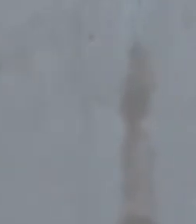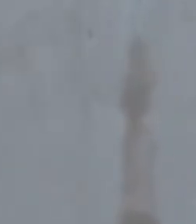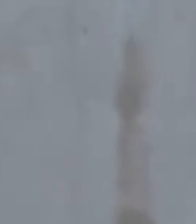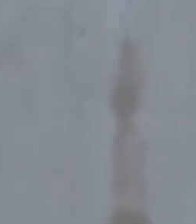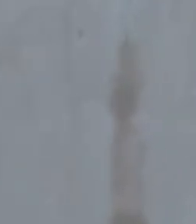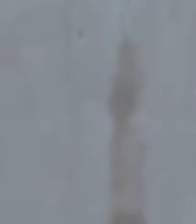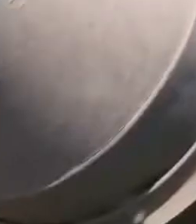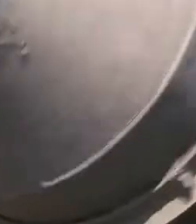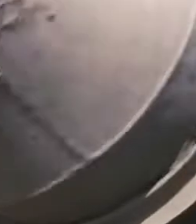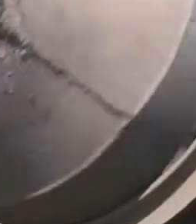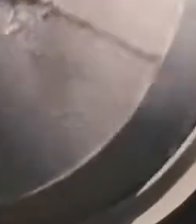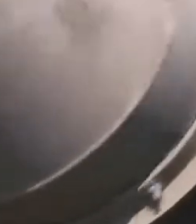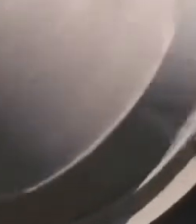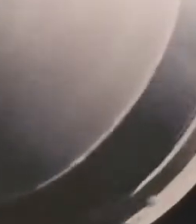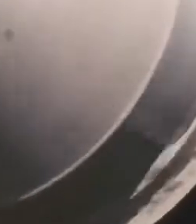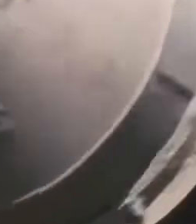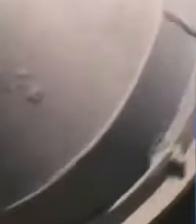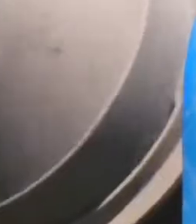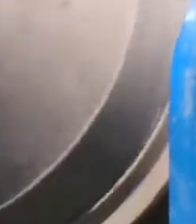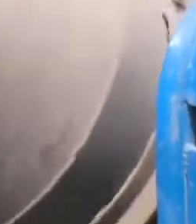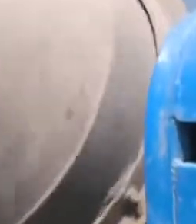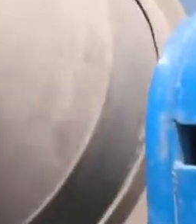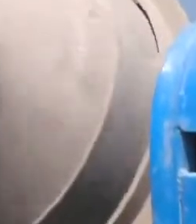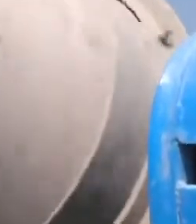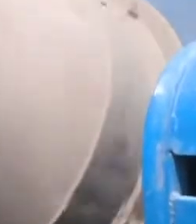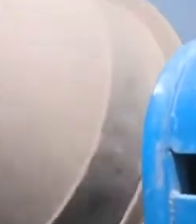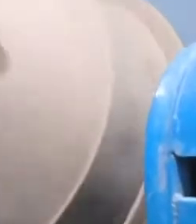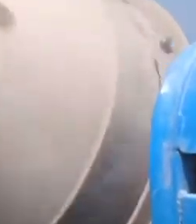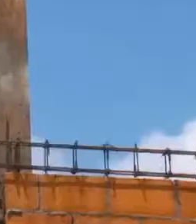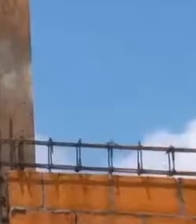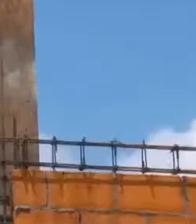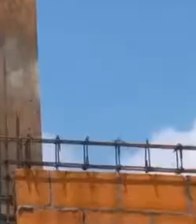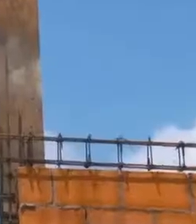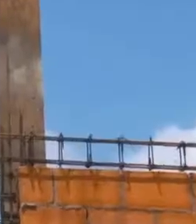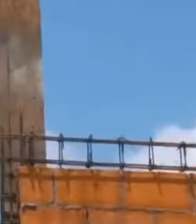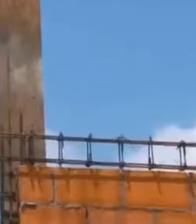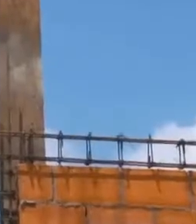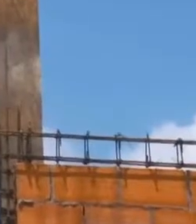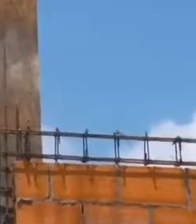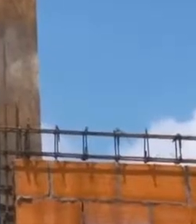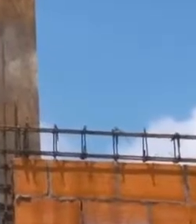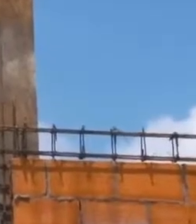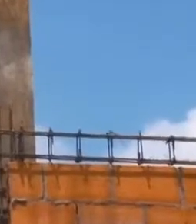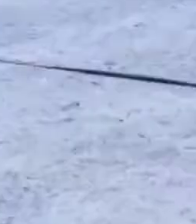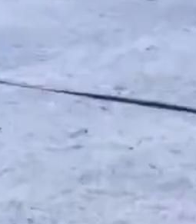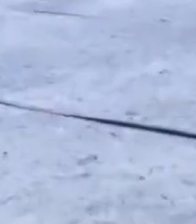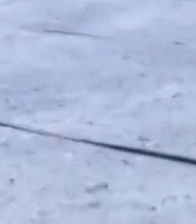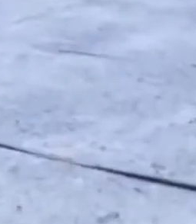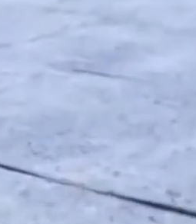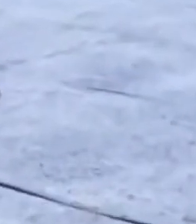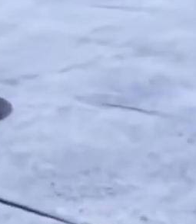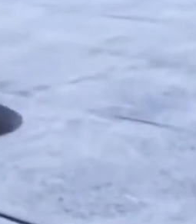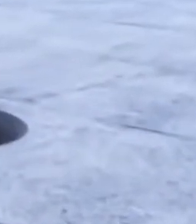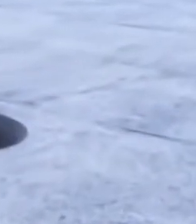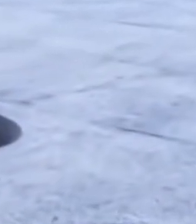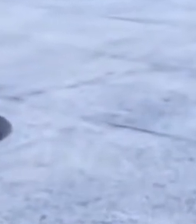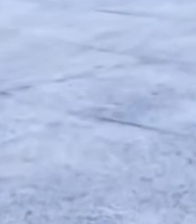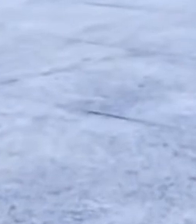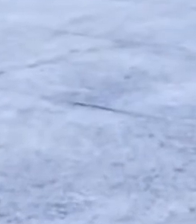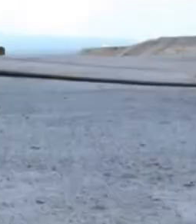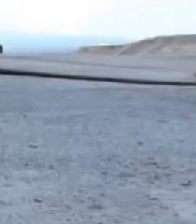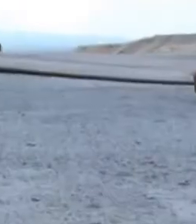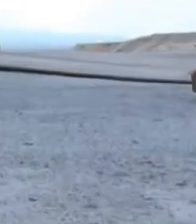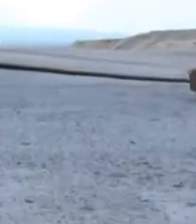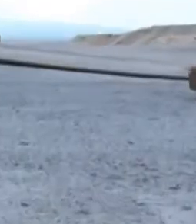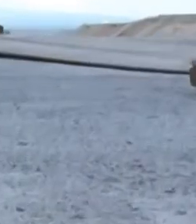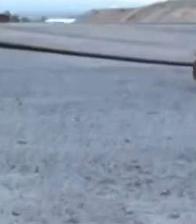así como con la cimentación del edificio de control y torre de vigilancia, y con formación de terraplén en vialidad central para instalaciones